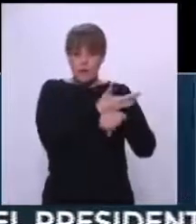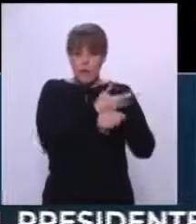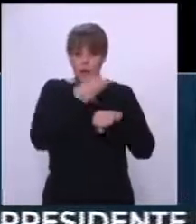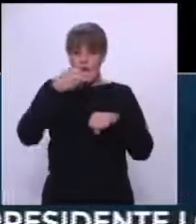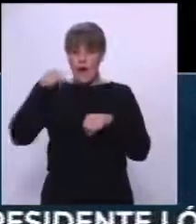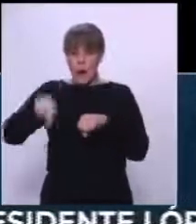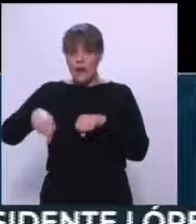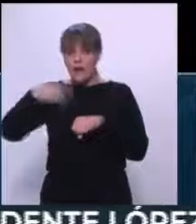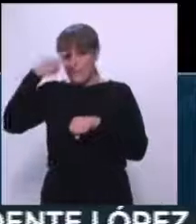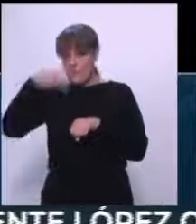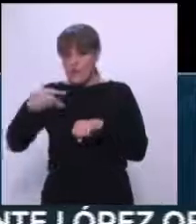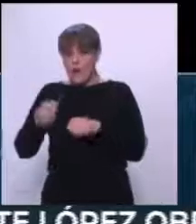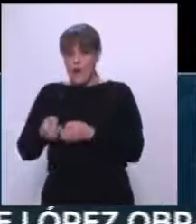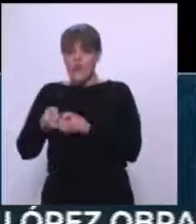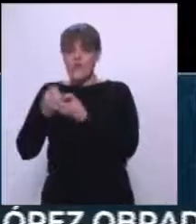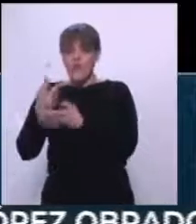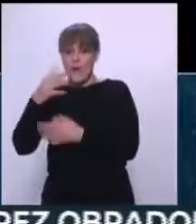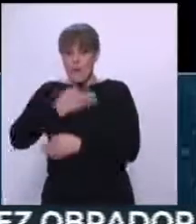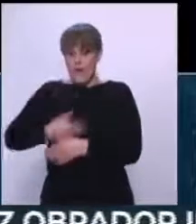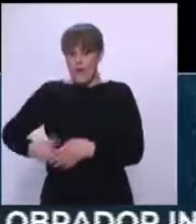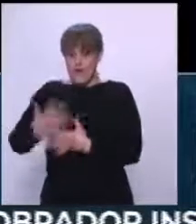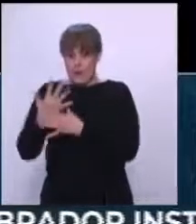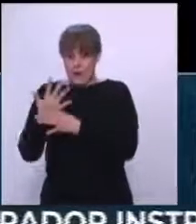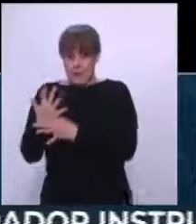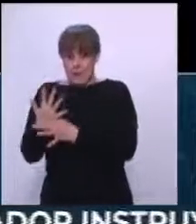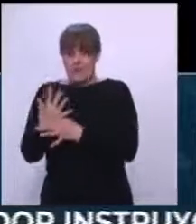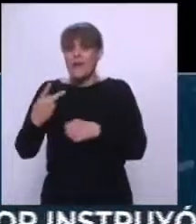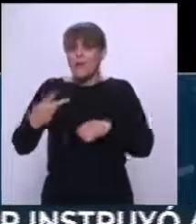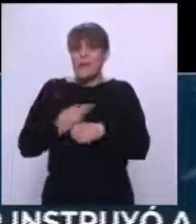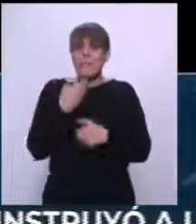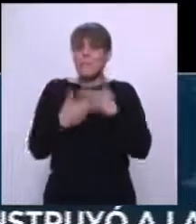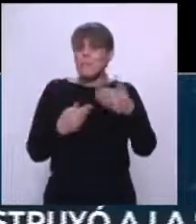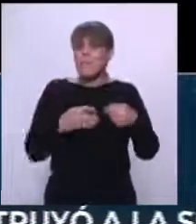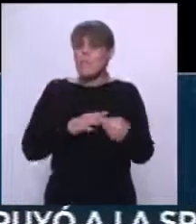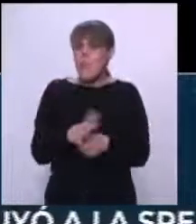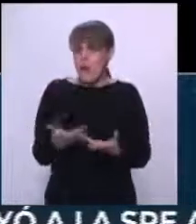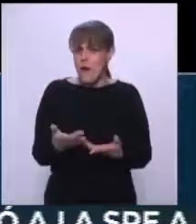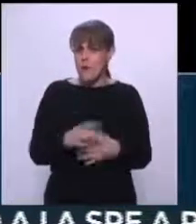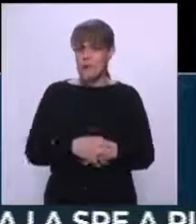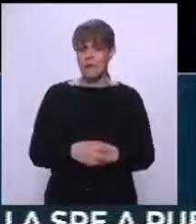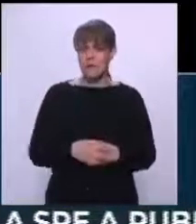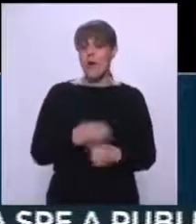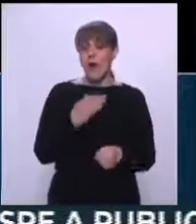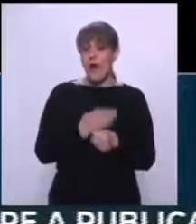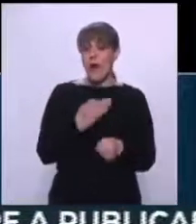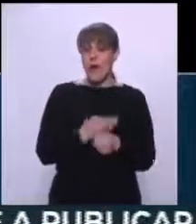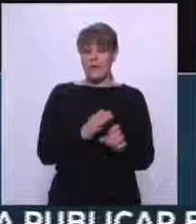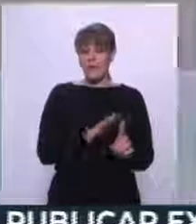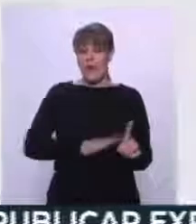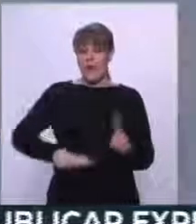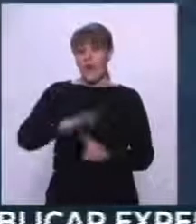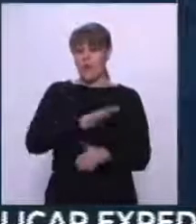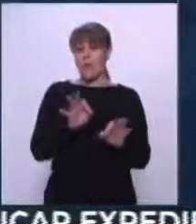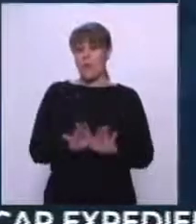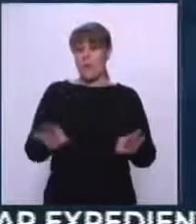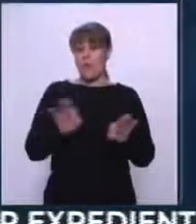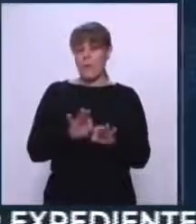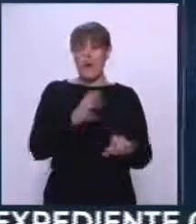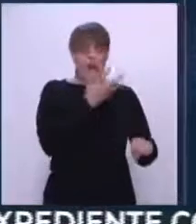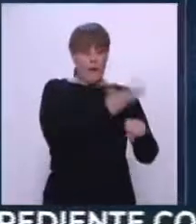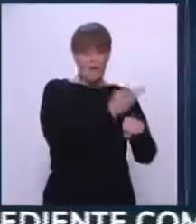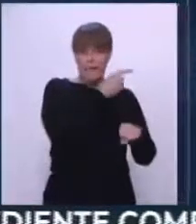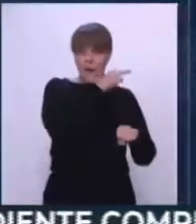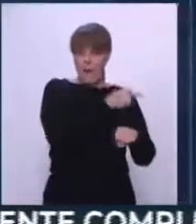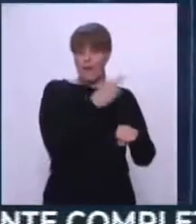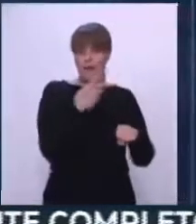propias declaraciones del presidente esta mañana? Bueno, es un momento muy importante porque también en los Estados Unidos se está viviendo un